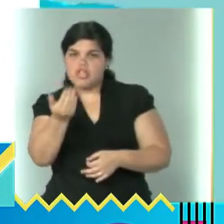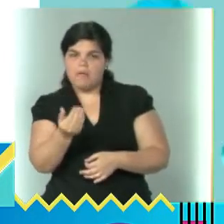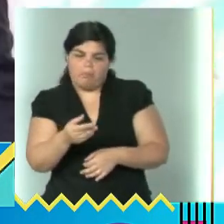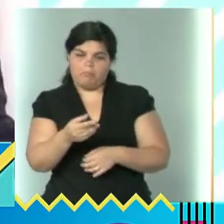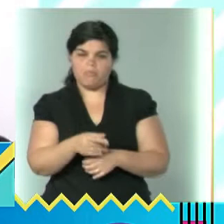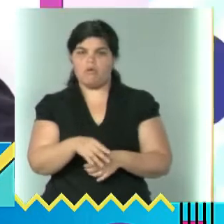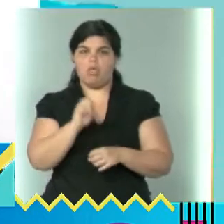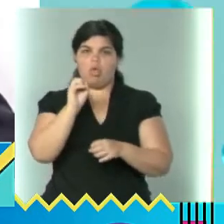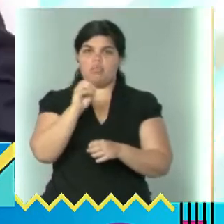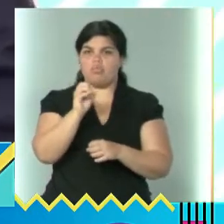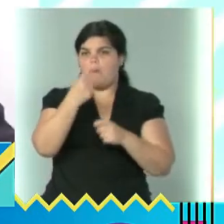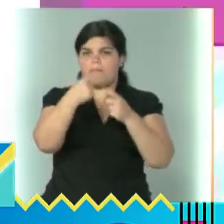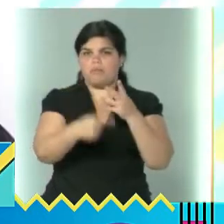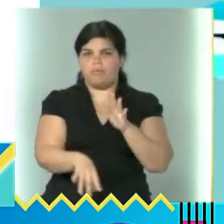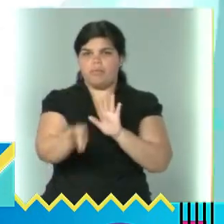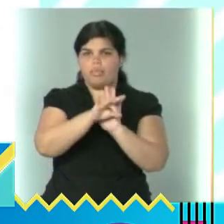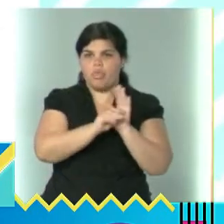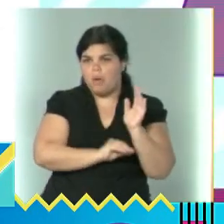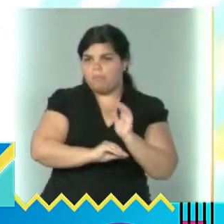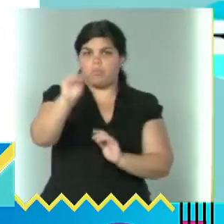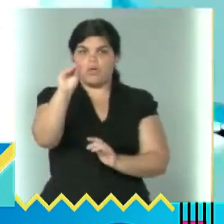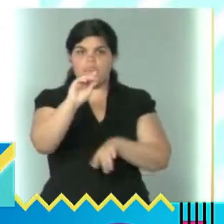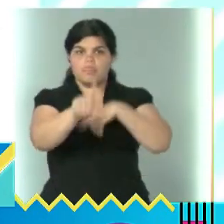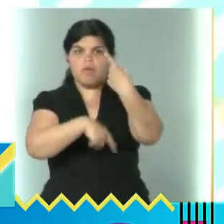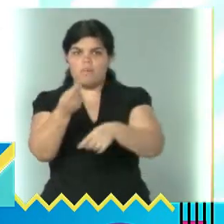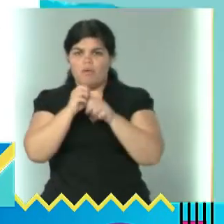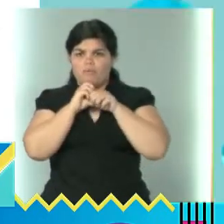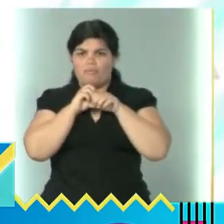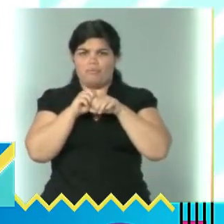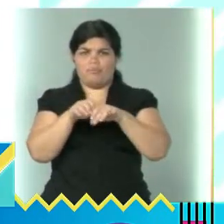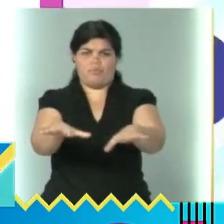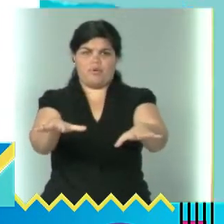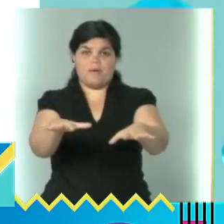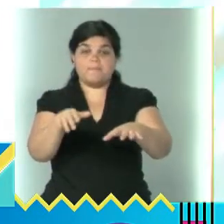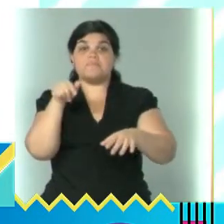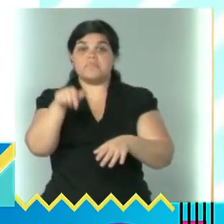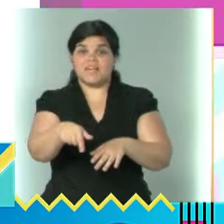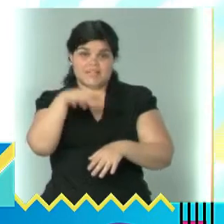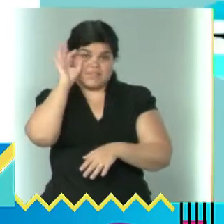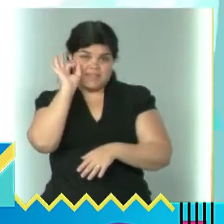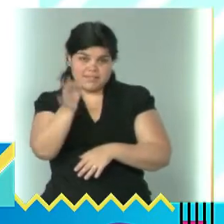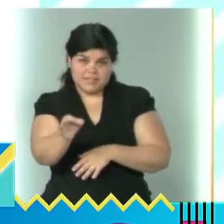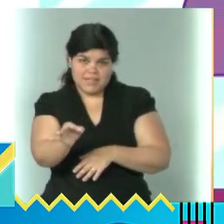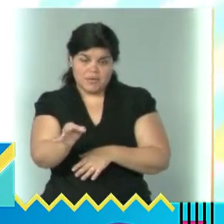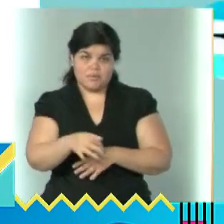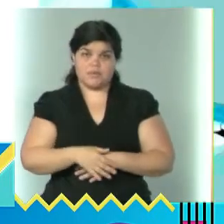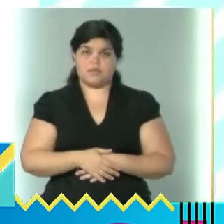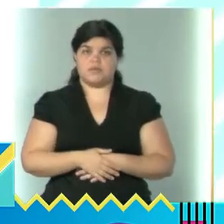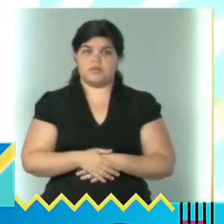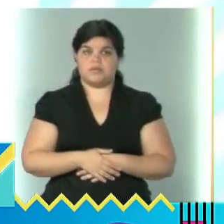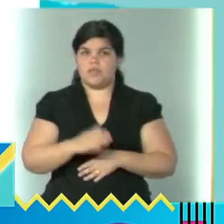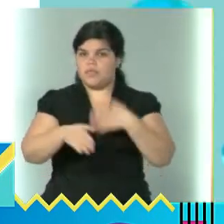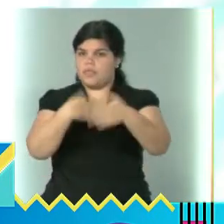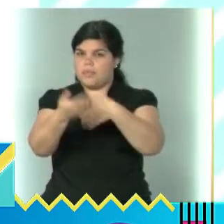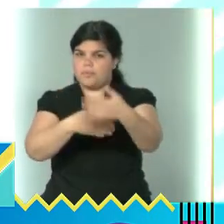pasar algo, en un momento dado confluyen en lo que dijimos y pueden producir efectos mucho más